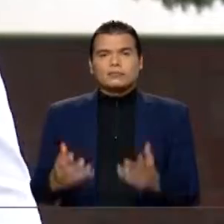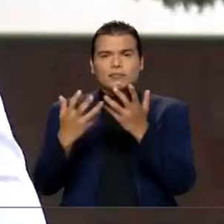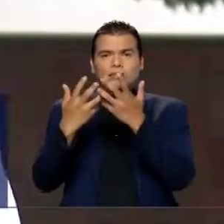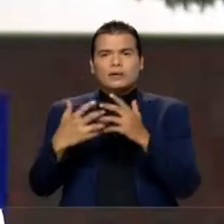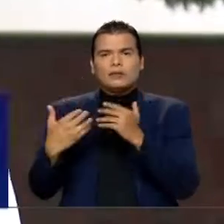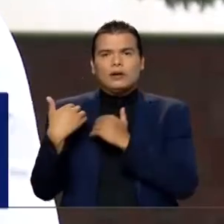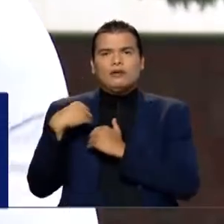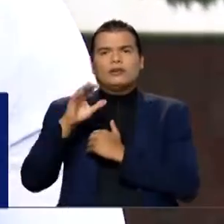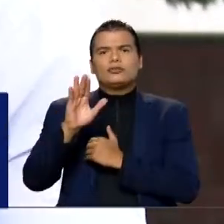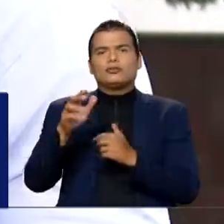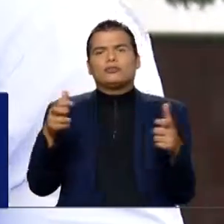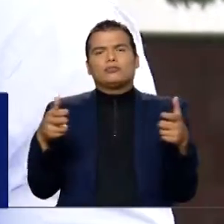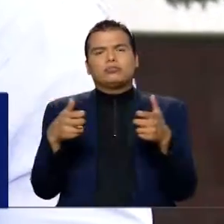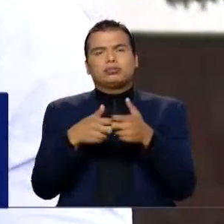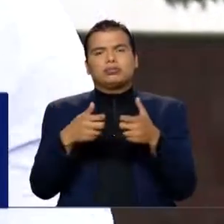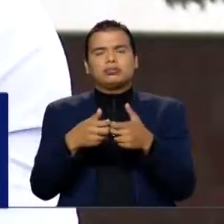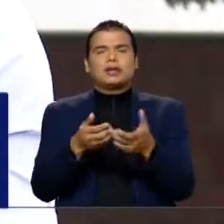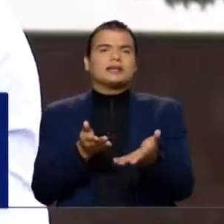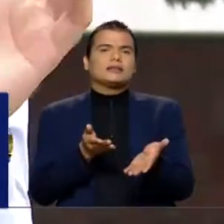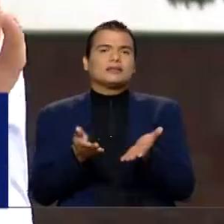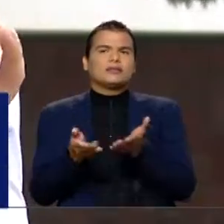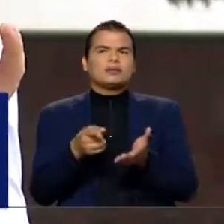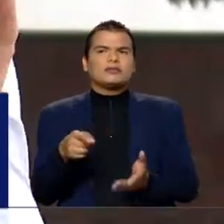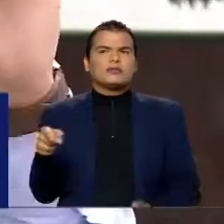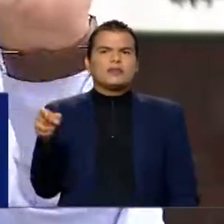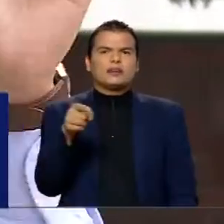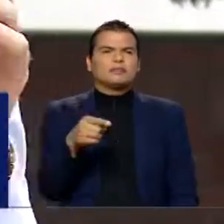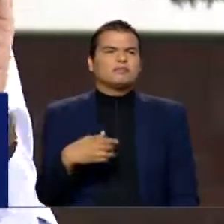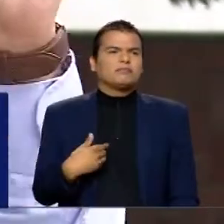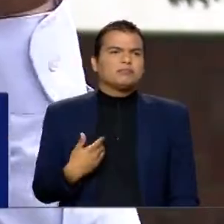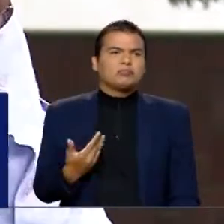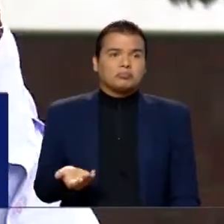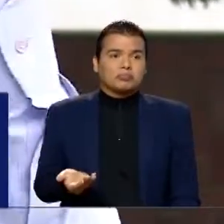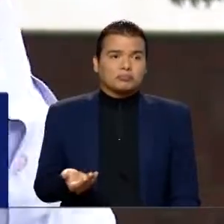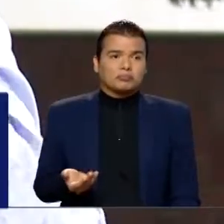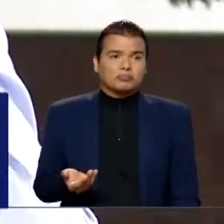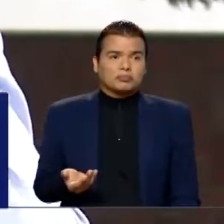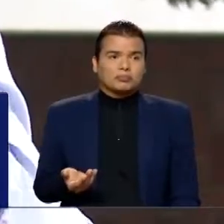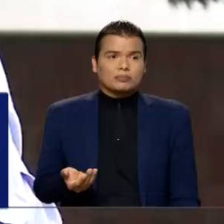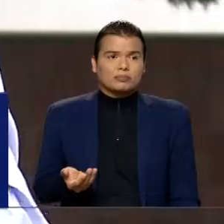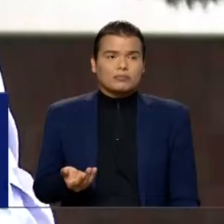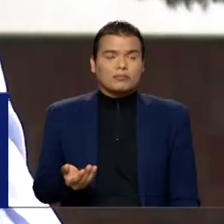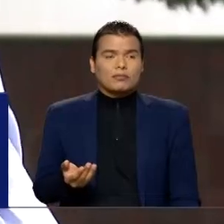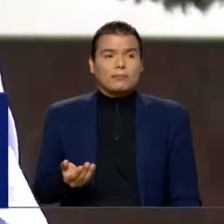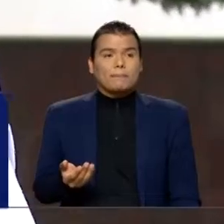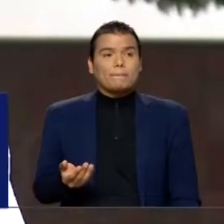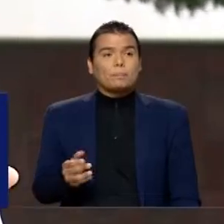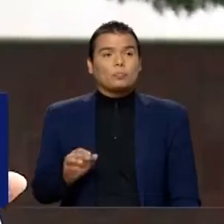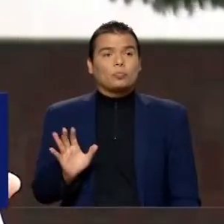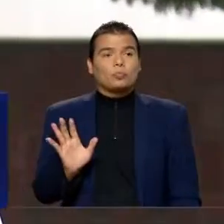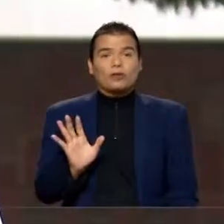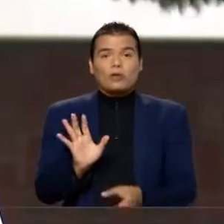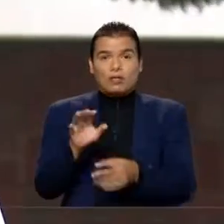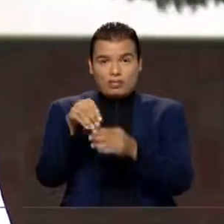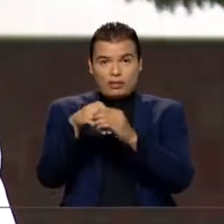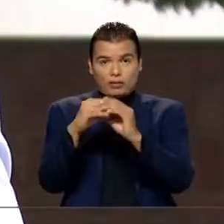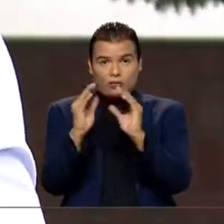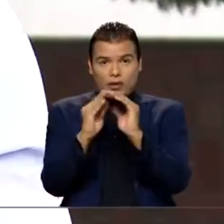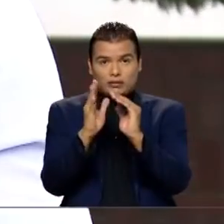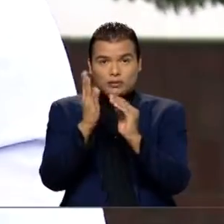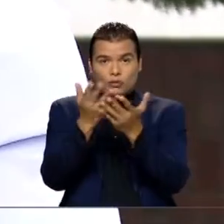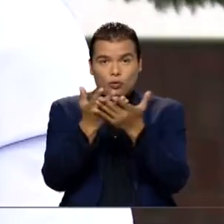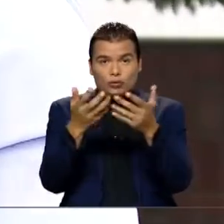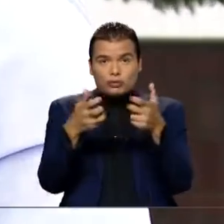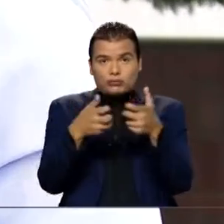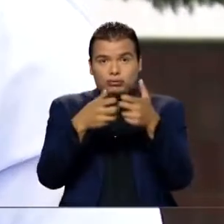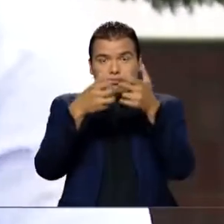energía, lo que hacen es exigir de lo que quede daños de afuera de la casa, no internamente, ¿ya? Y